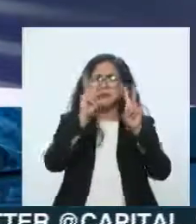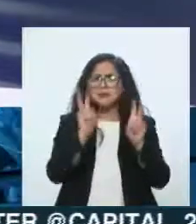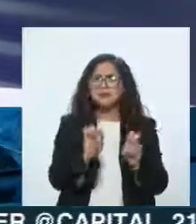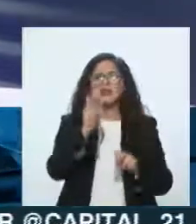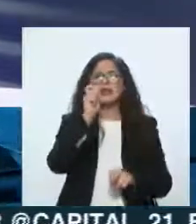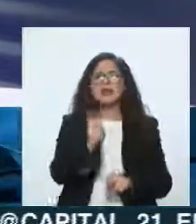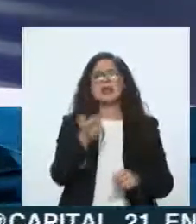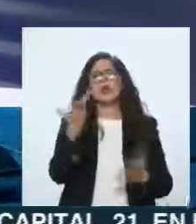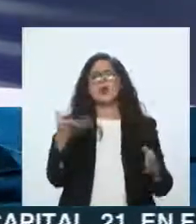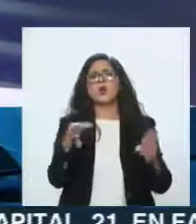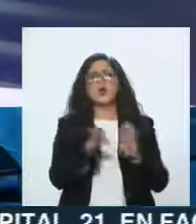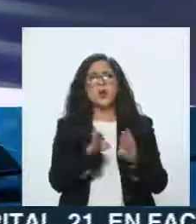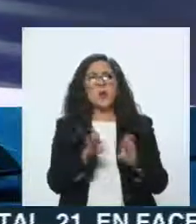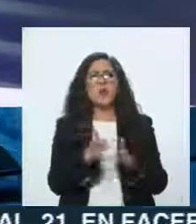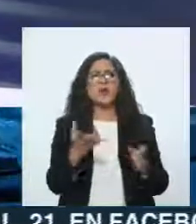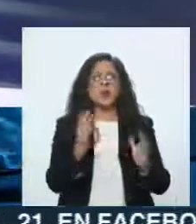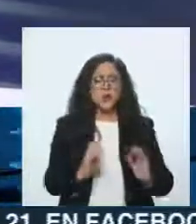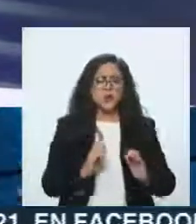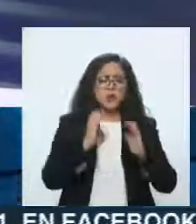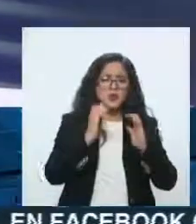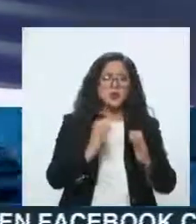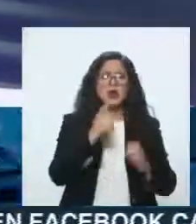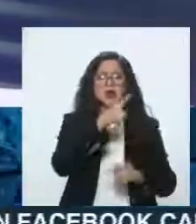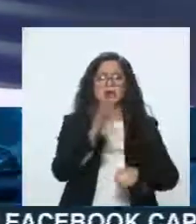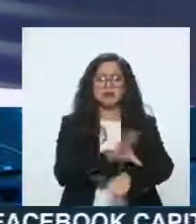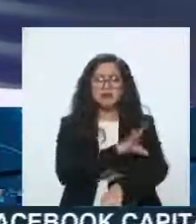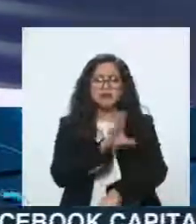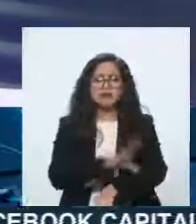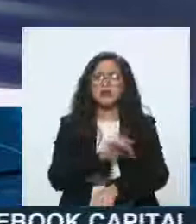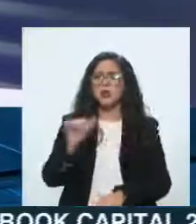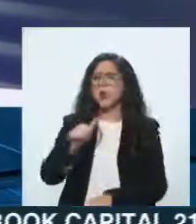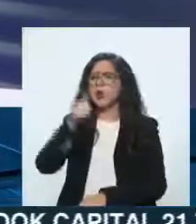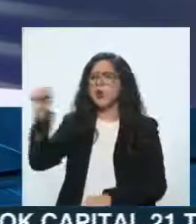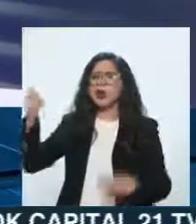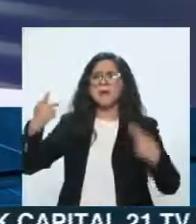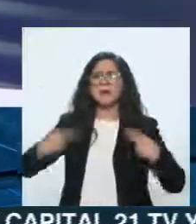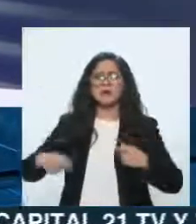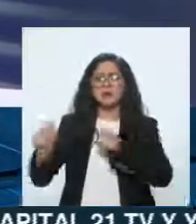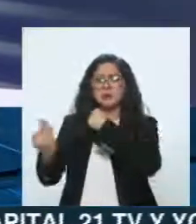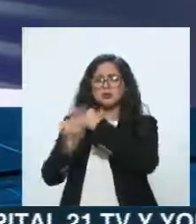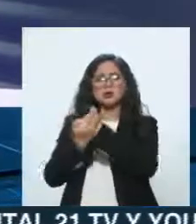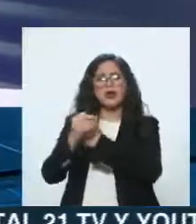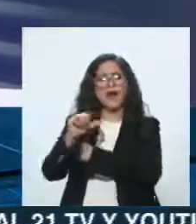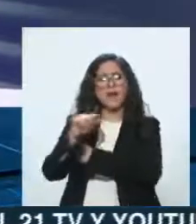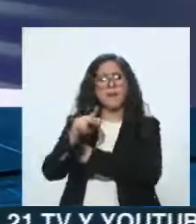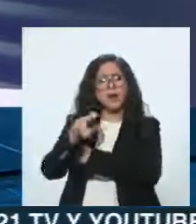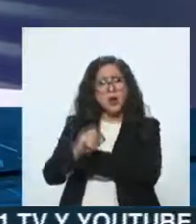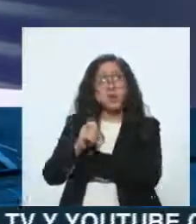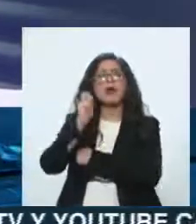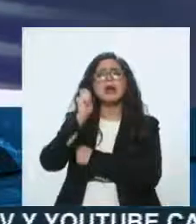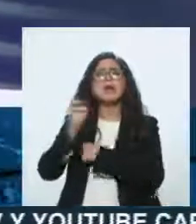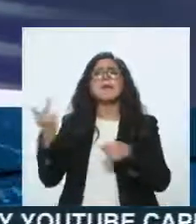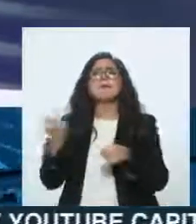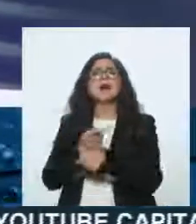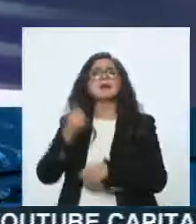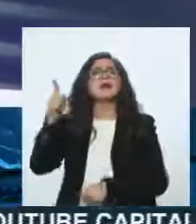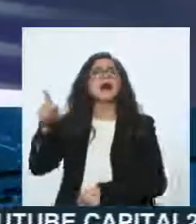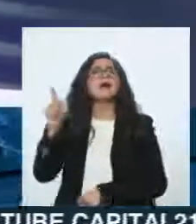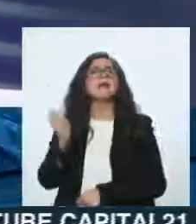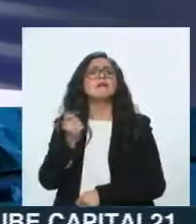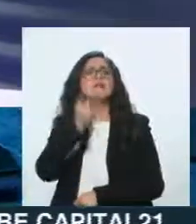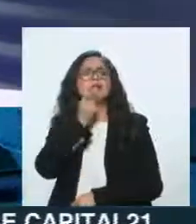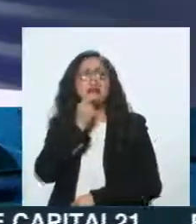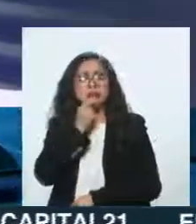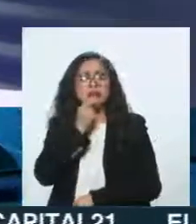soberanía energética, los amparos que se han presentado, la respuesta del Poder Judicial. Y pues otro, el TEMEC. ¿Qué